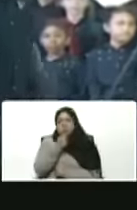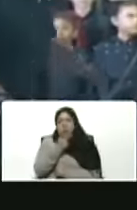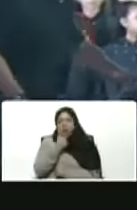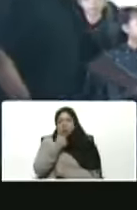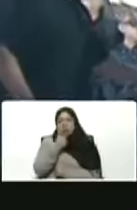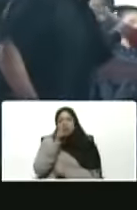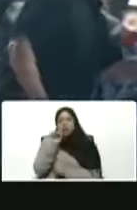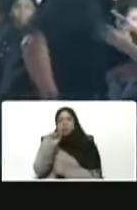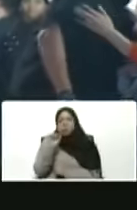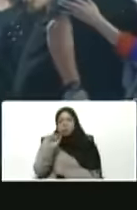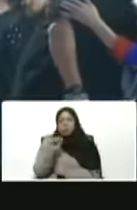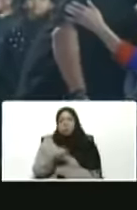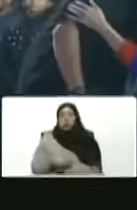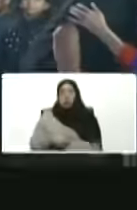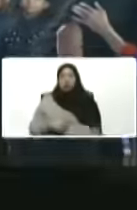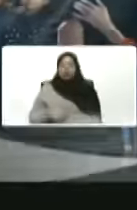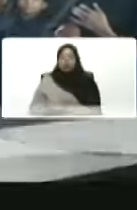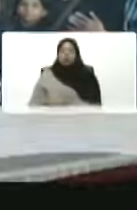Precisamente